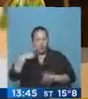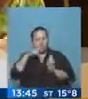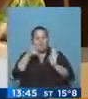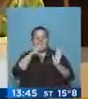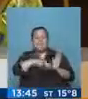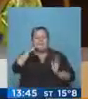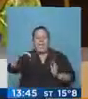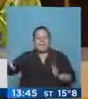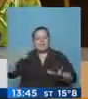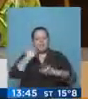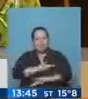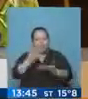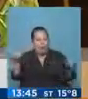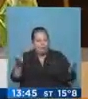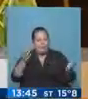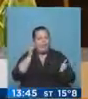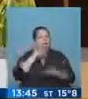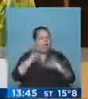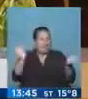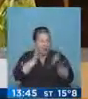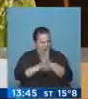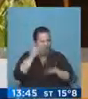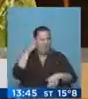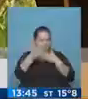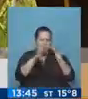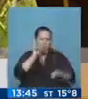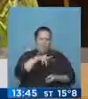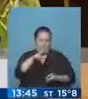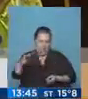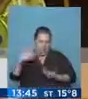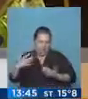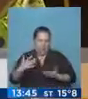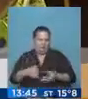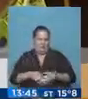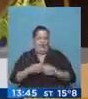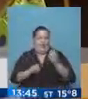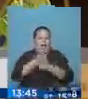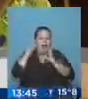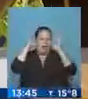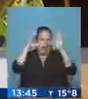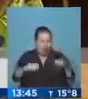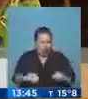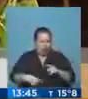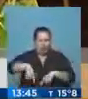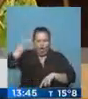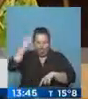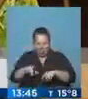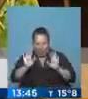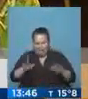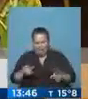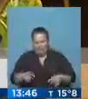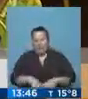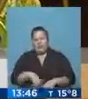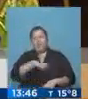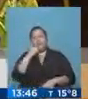seis sectores mostrándose es libre y gratuito pueden venir y desde desde la mañana hasta la noche están todo el día acá y